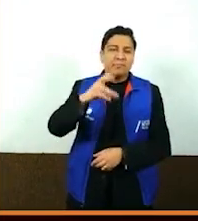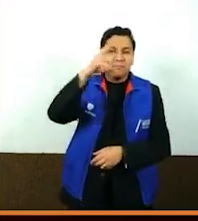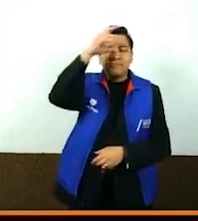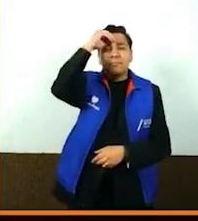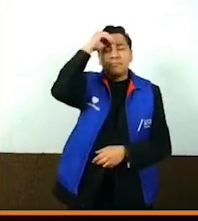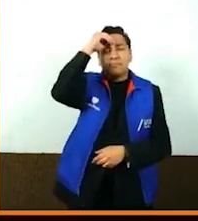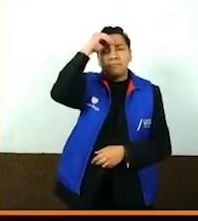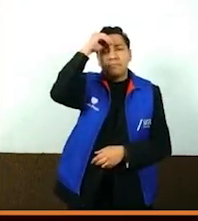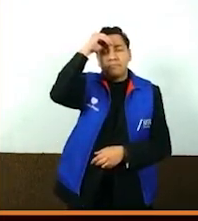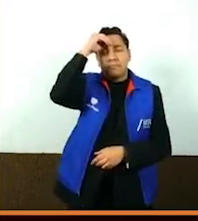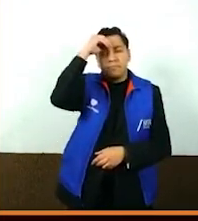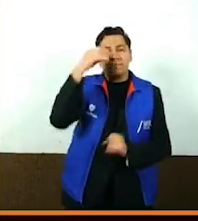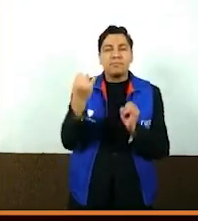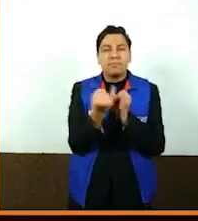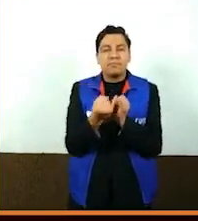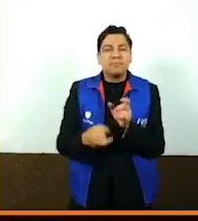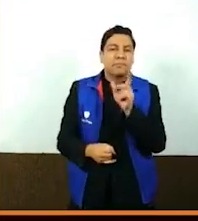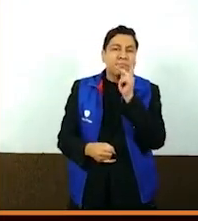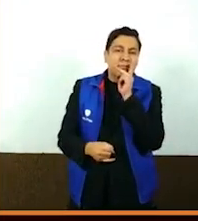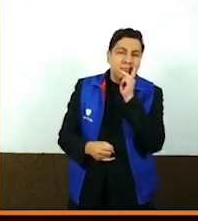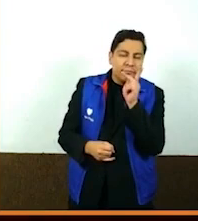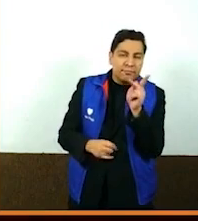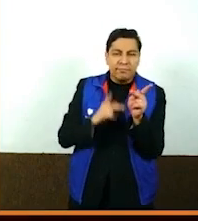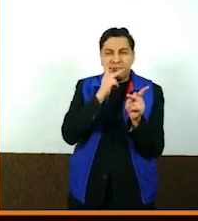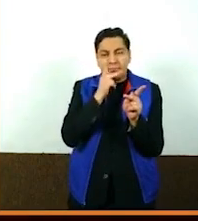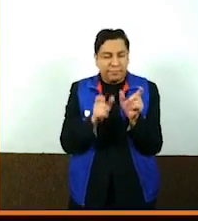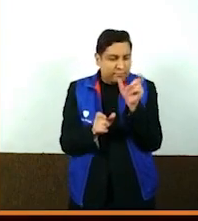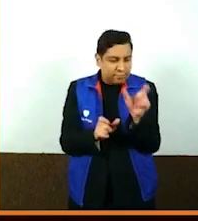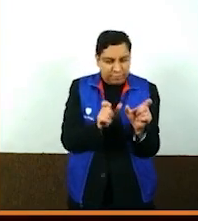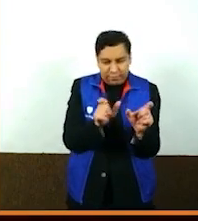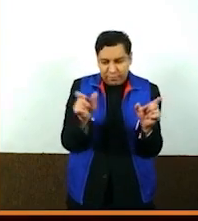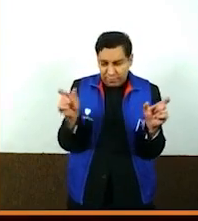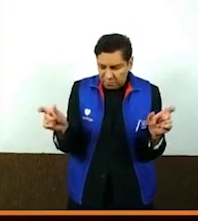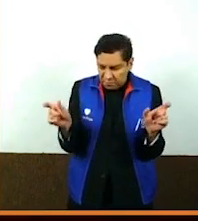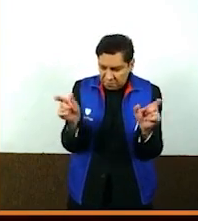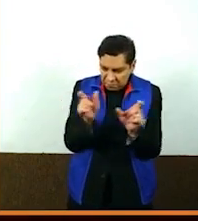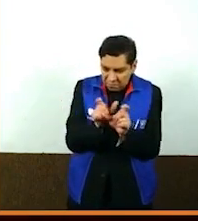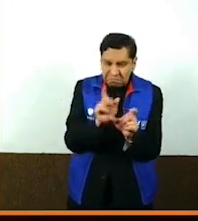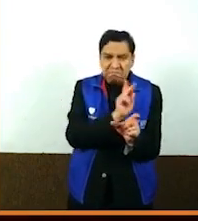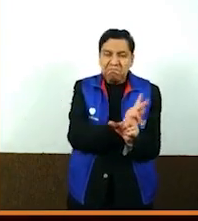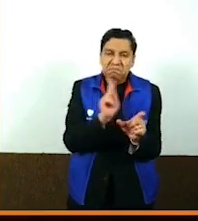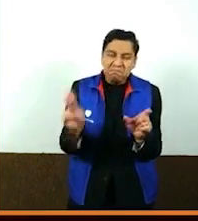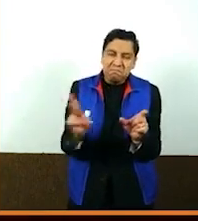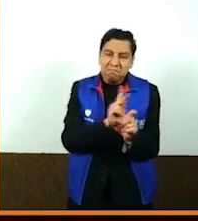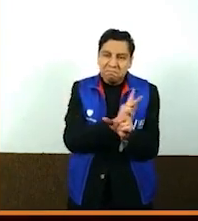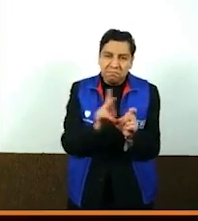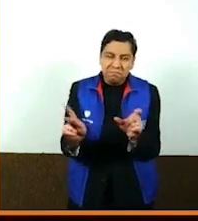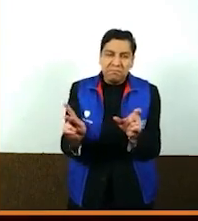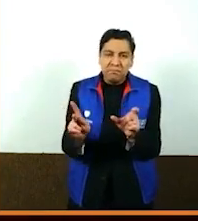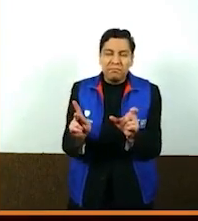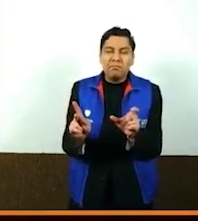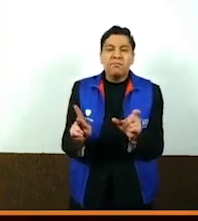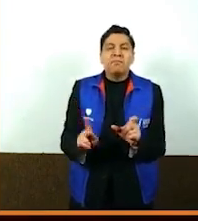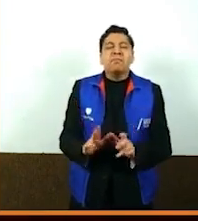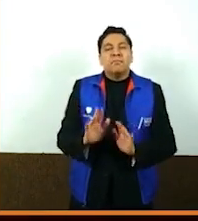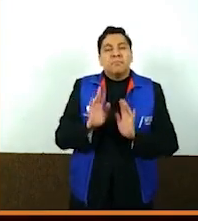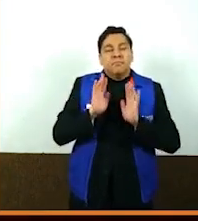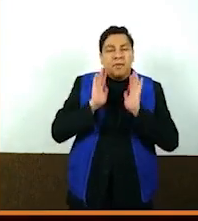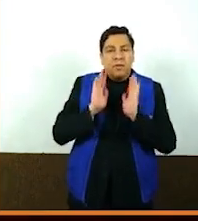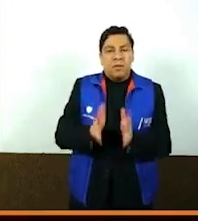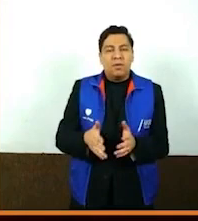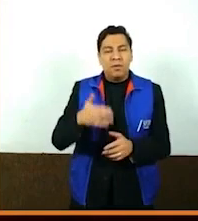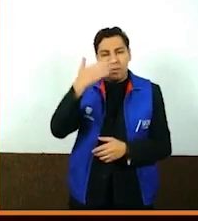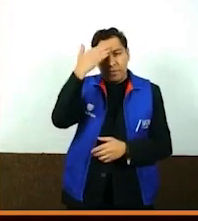muchos sustantivos o muchas de perspectivas que tienen que ver con cuestiones tangibles en las empresas. Hablamos